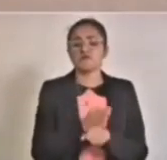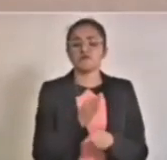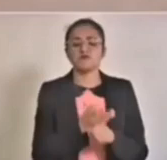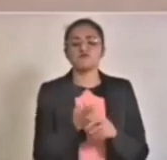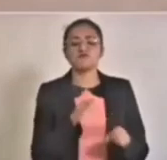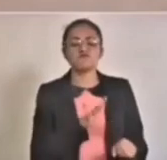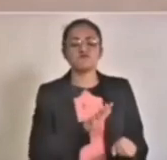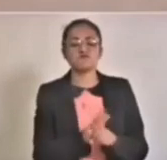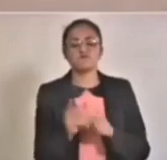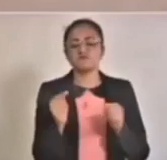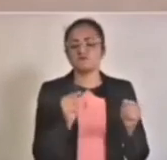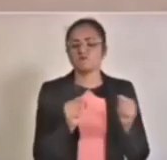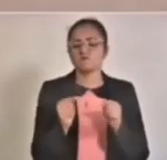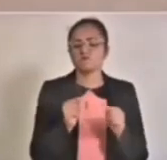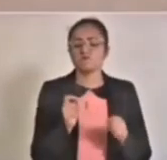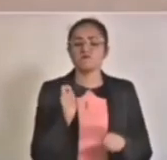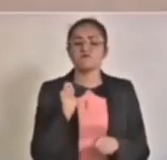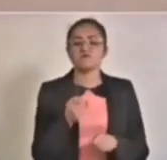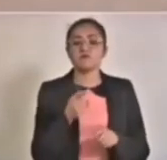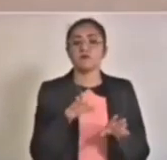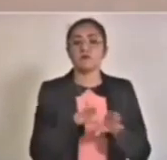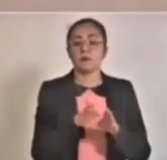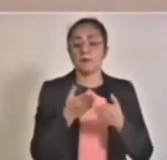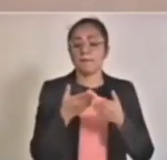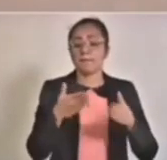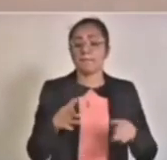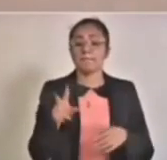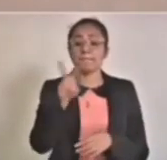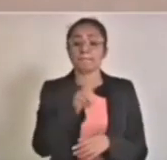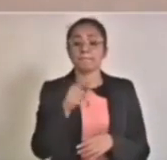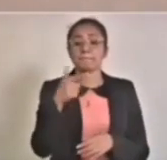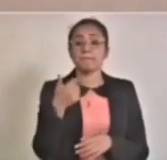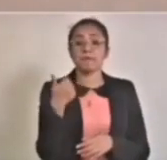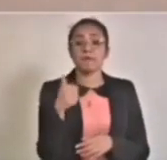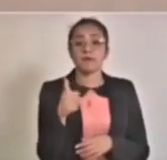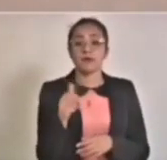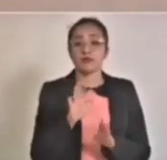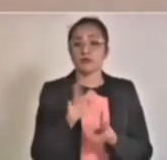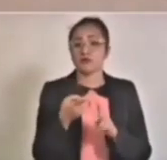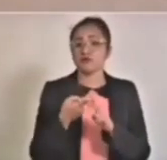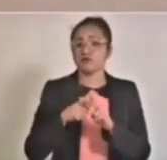apertura para el viernes 7 de agosto.